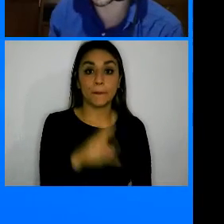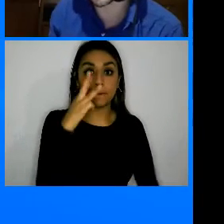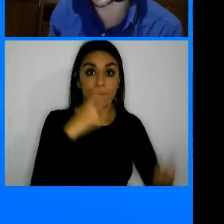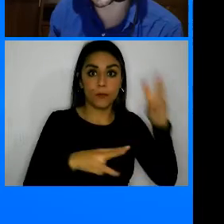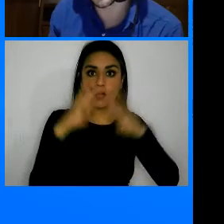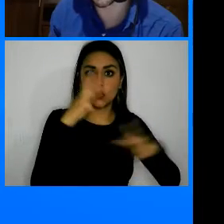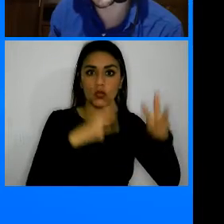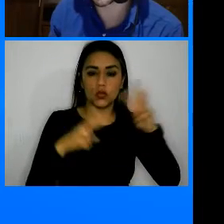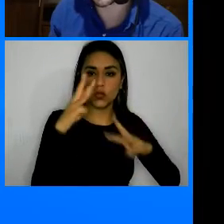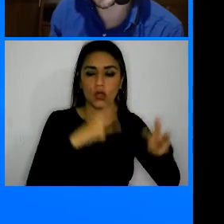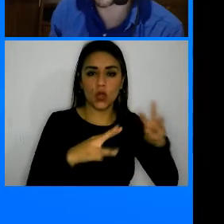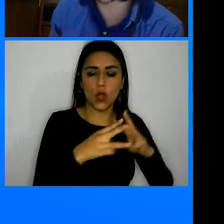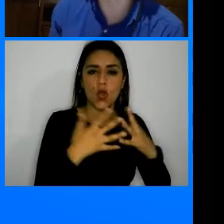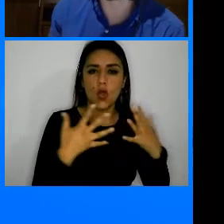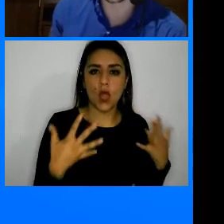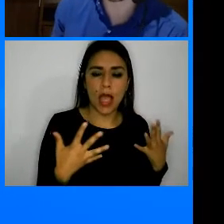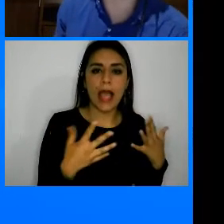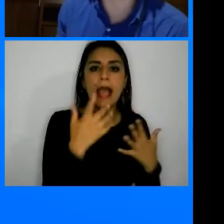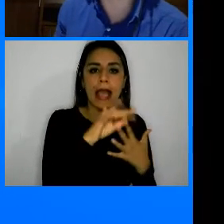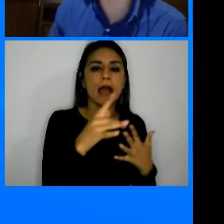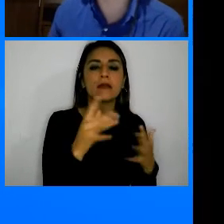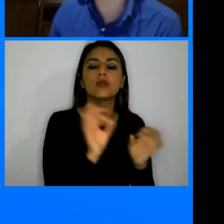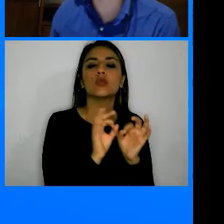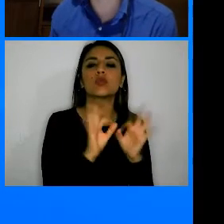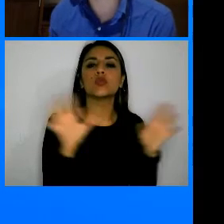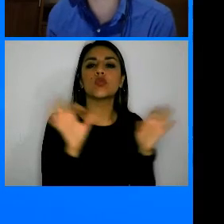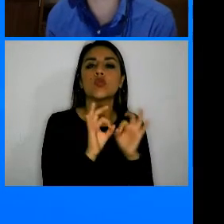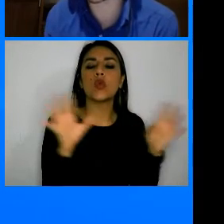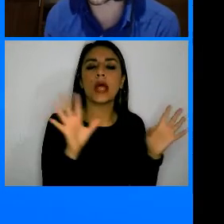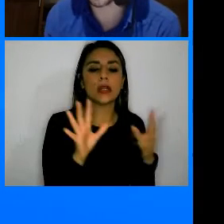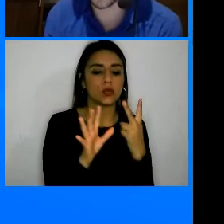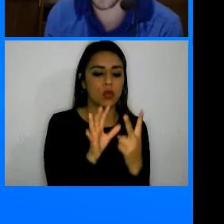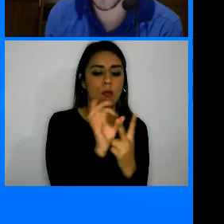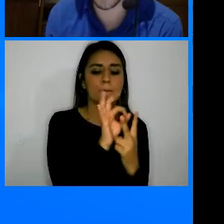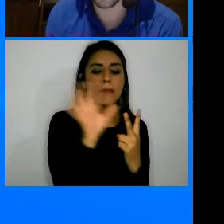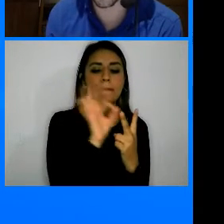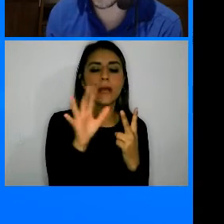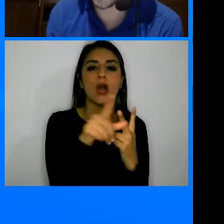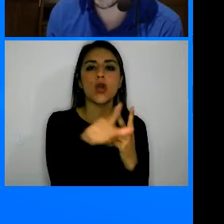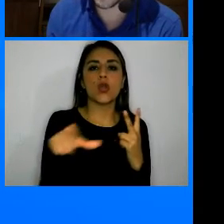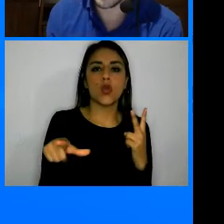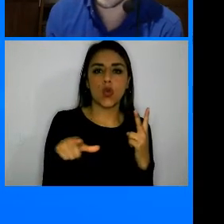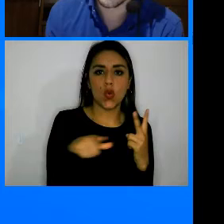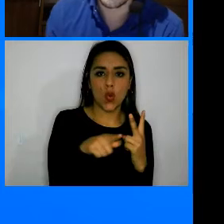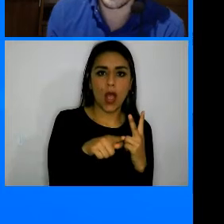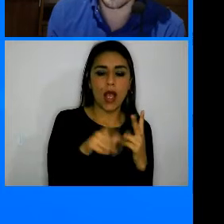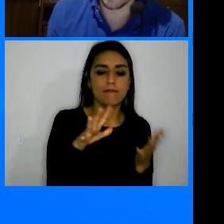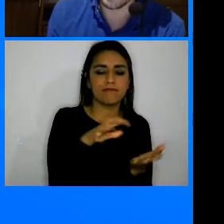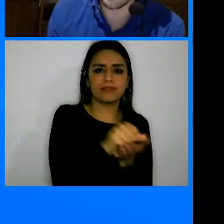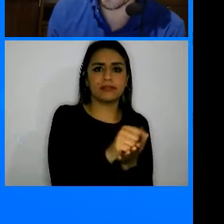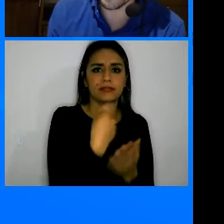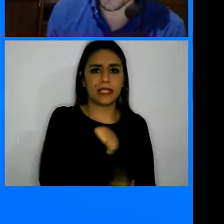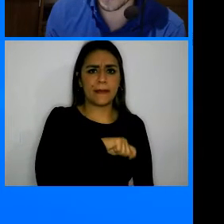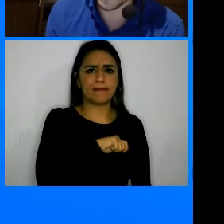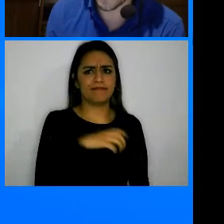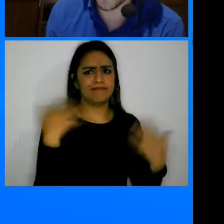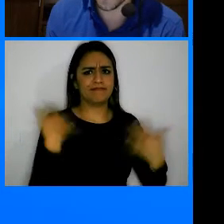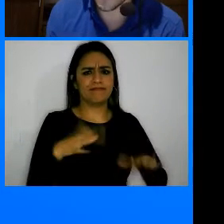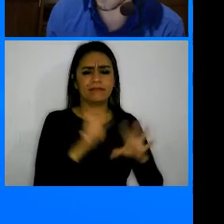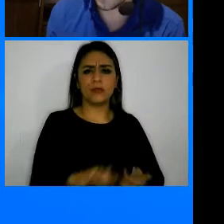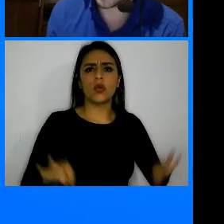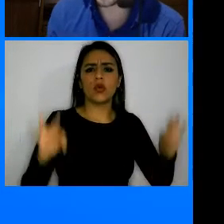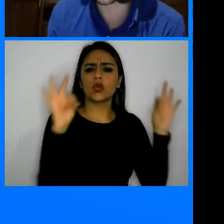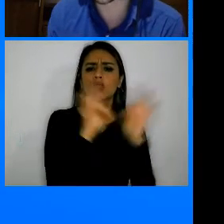quedan, además, afortunadamente, en dos sitios coloniales muy, muy